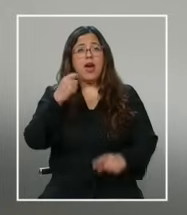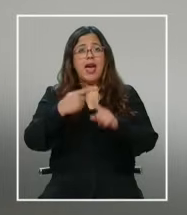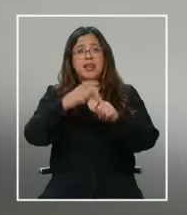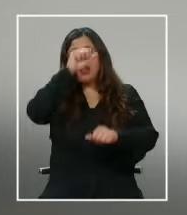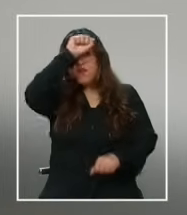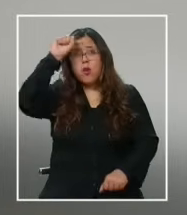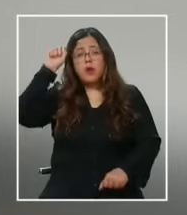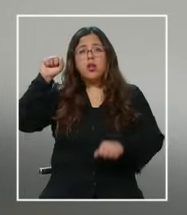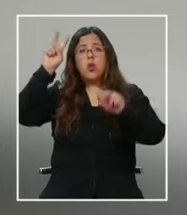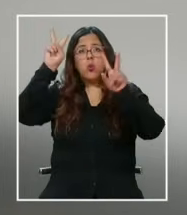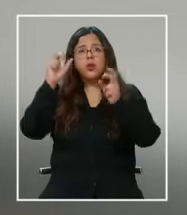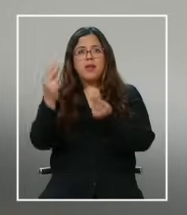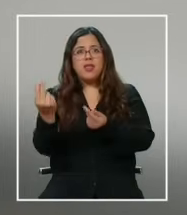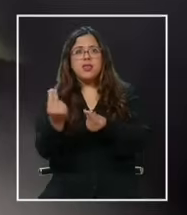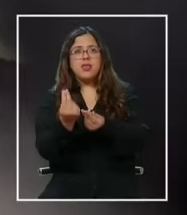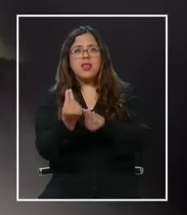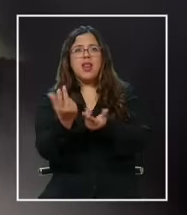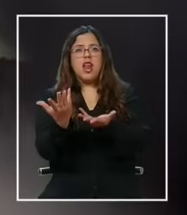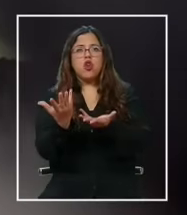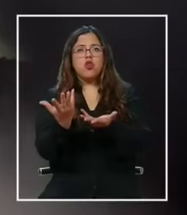de un trasfondo